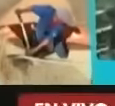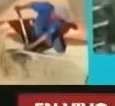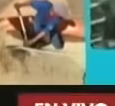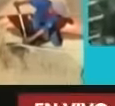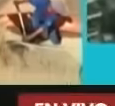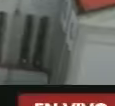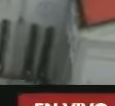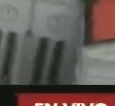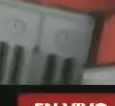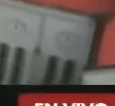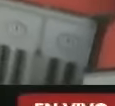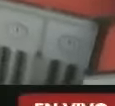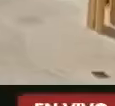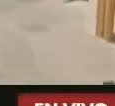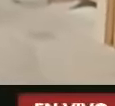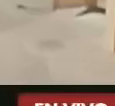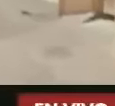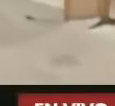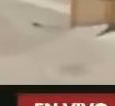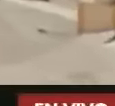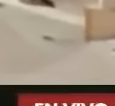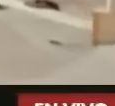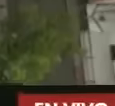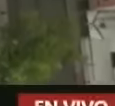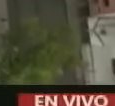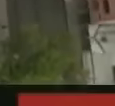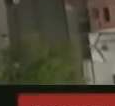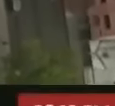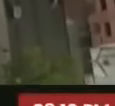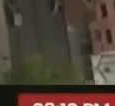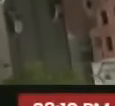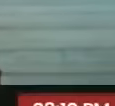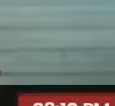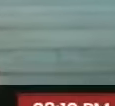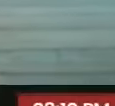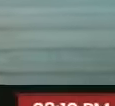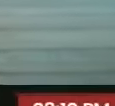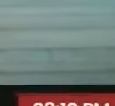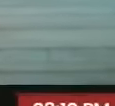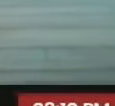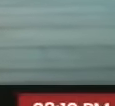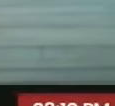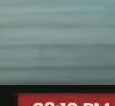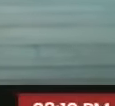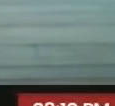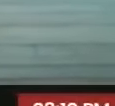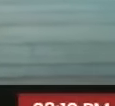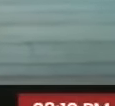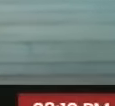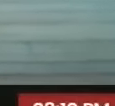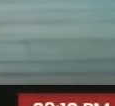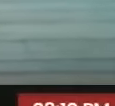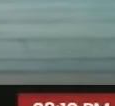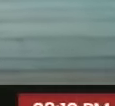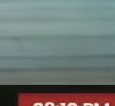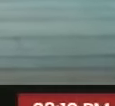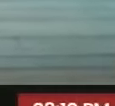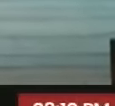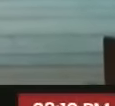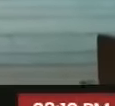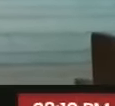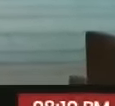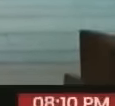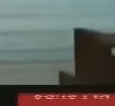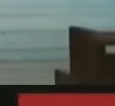Maduro más. Bienvenidos al Estado. estado Monagas, llegamos a su